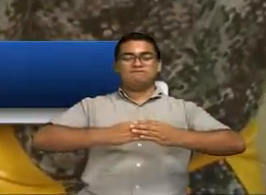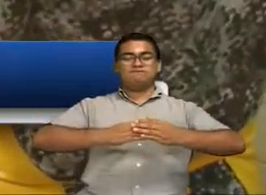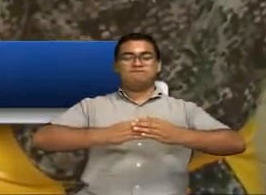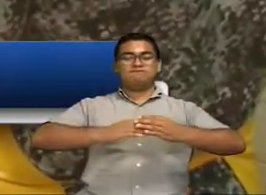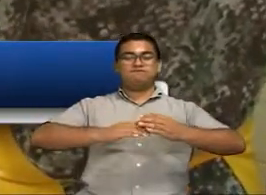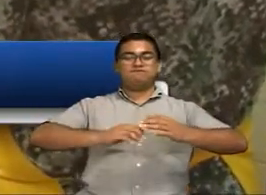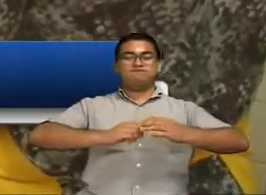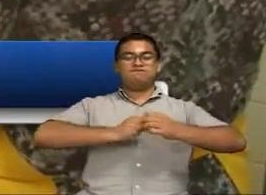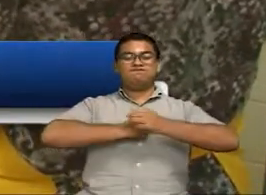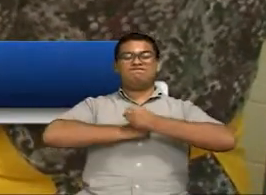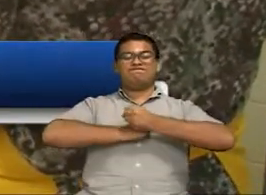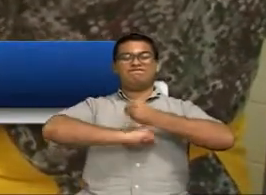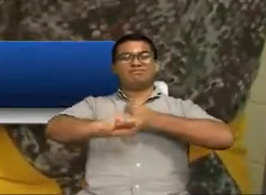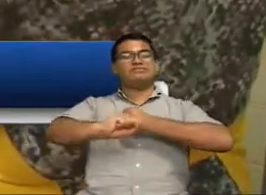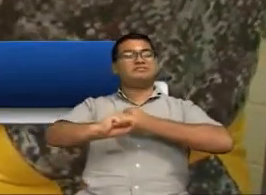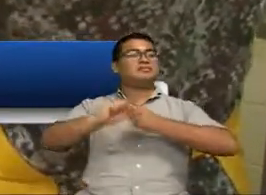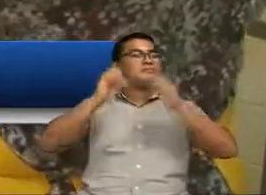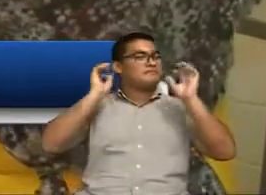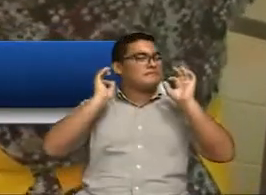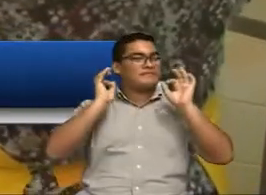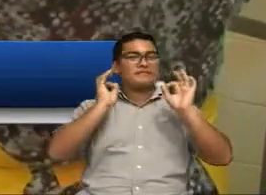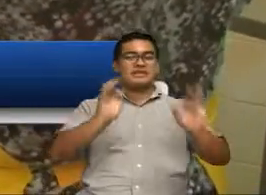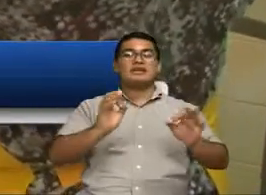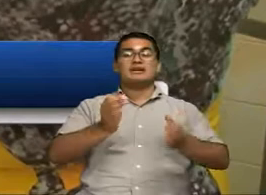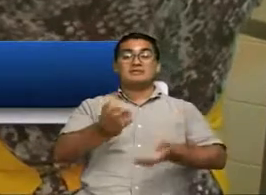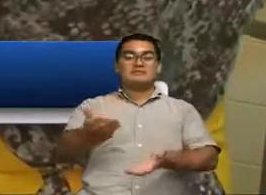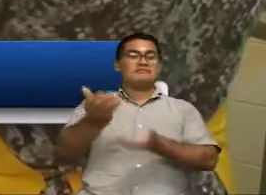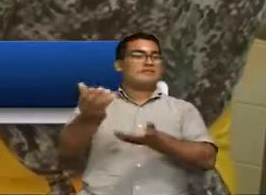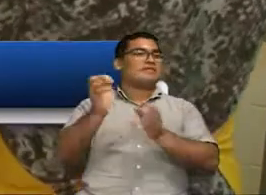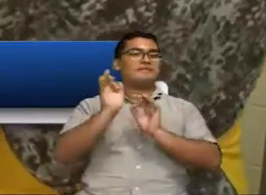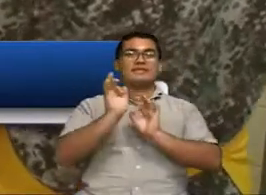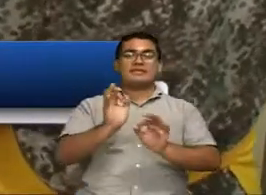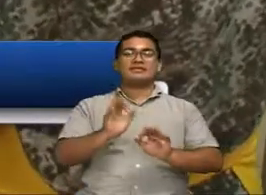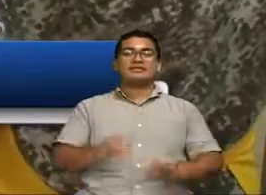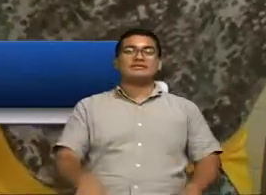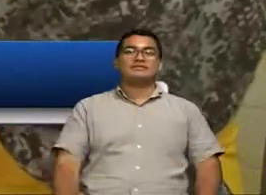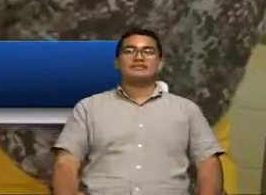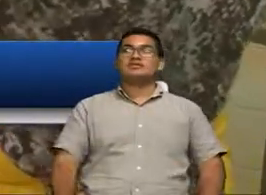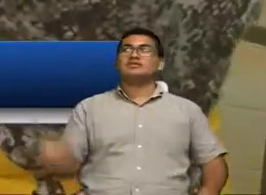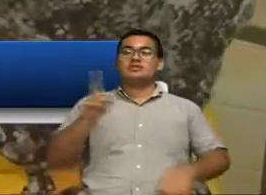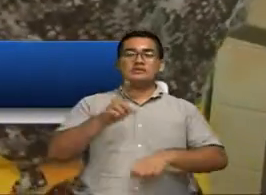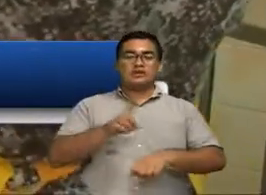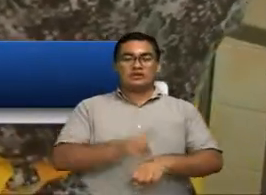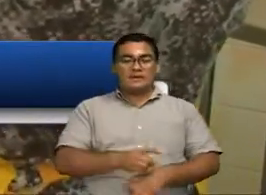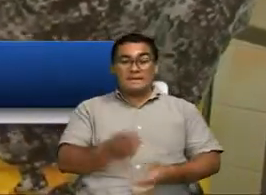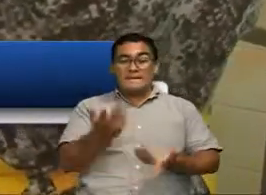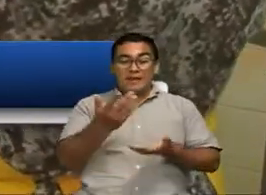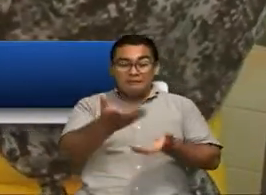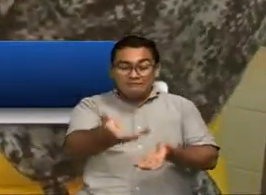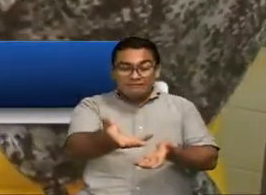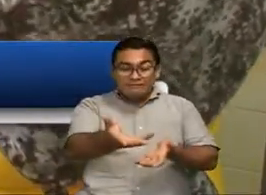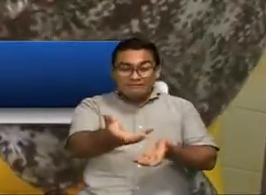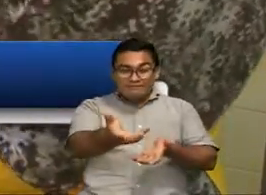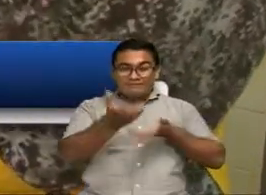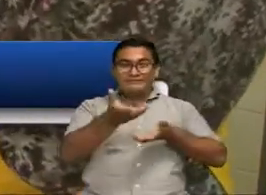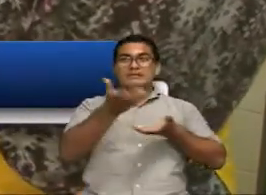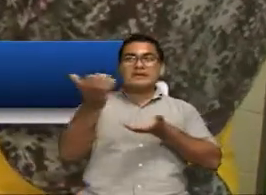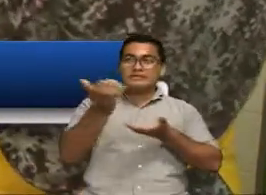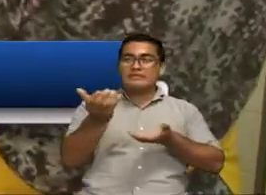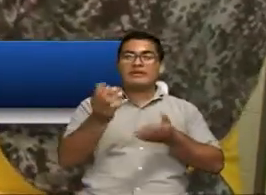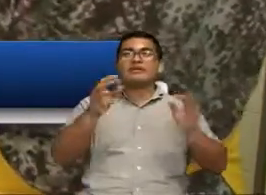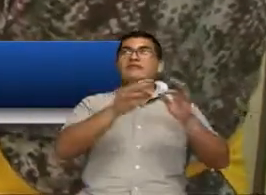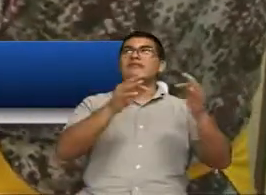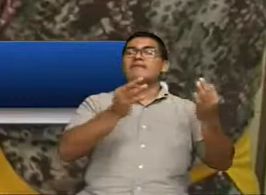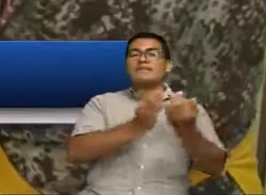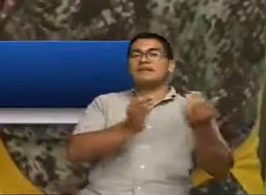más efectivo, ya, y pueda expulsar a su bebé. Entonces el médico está frente a ella esperando a que el bebé salga y el familiar pues está de